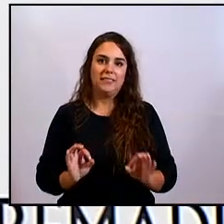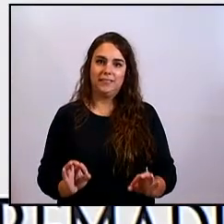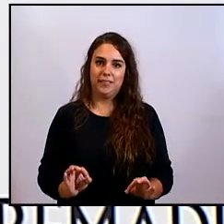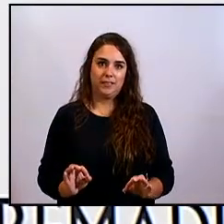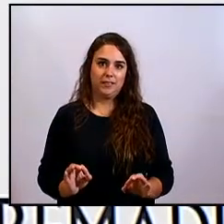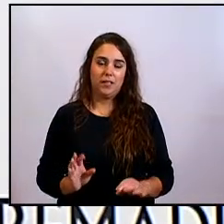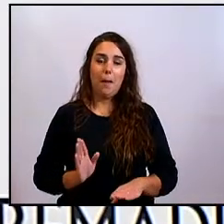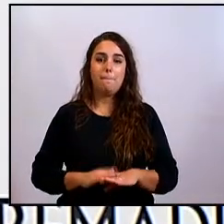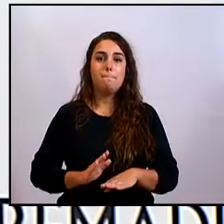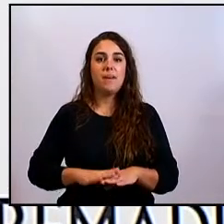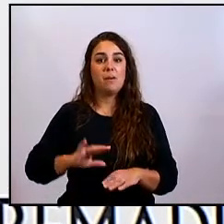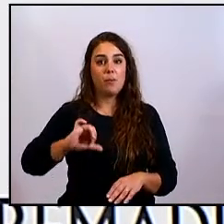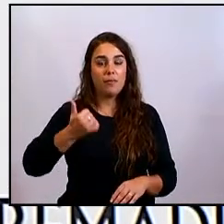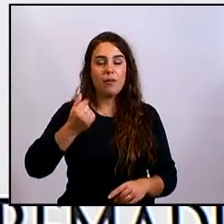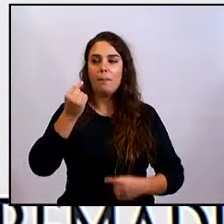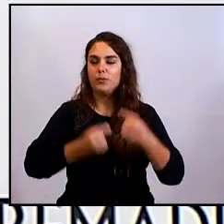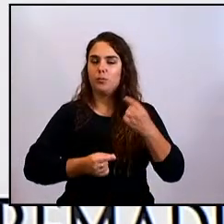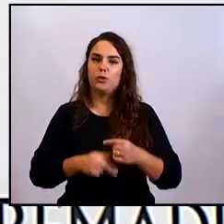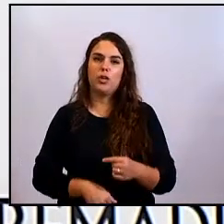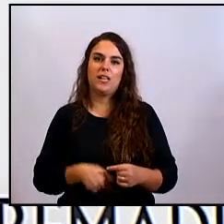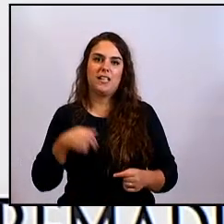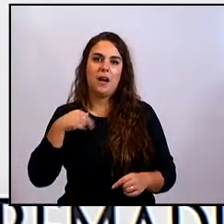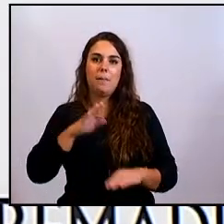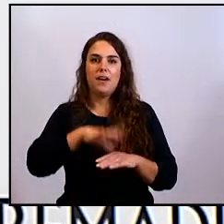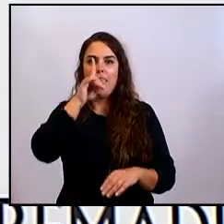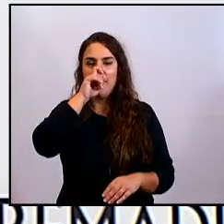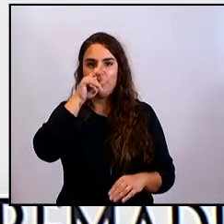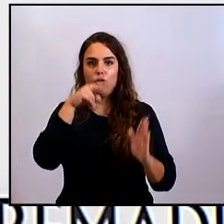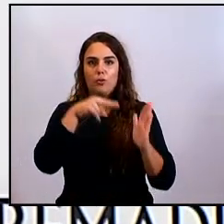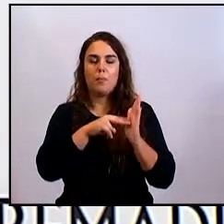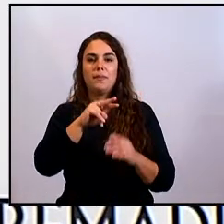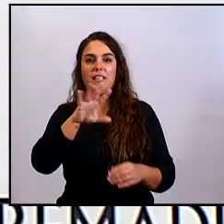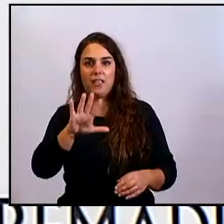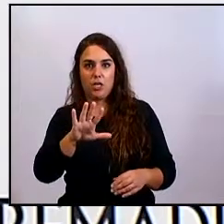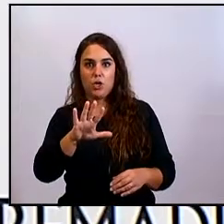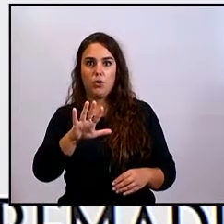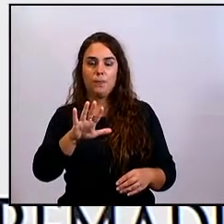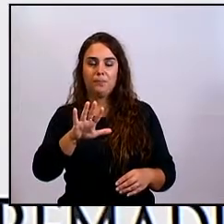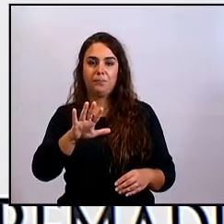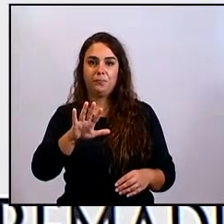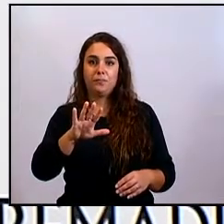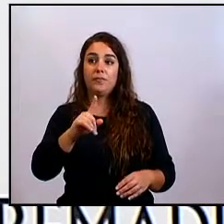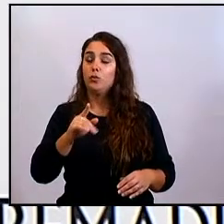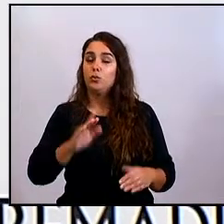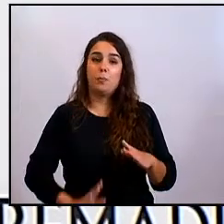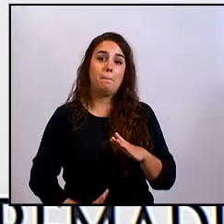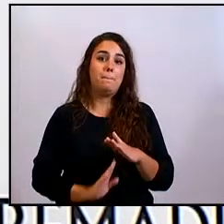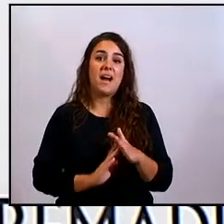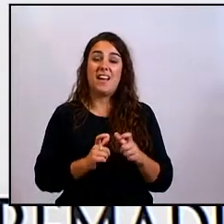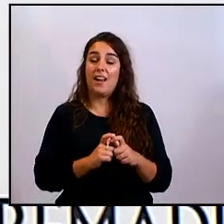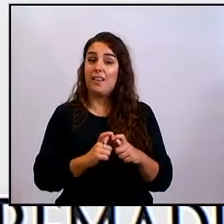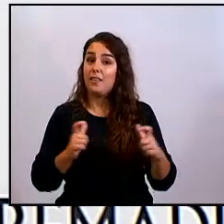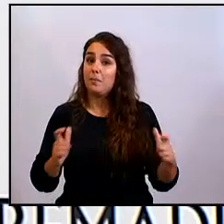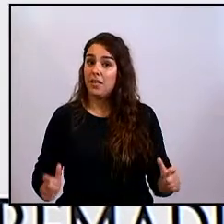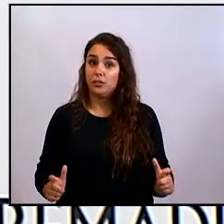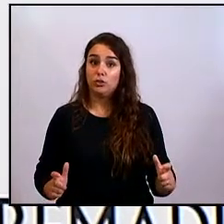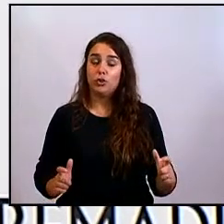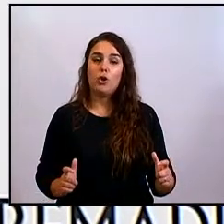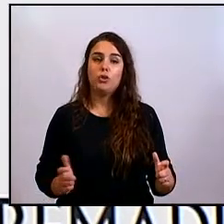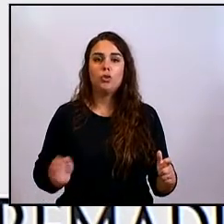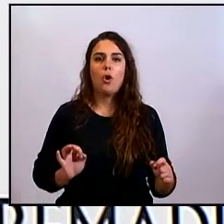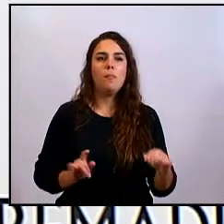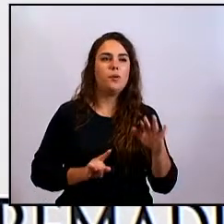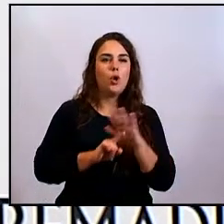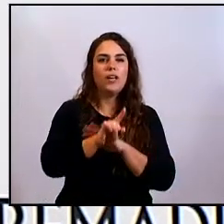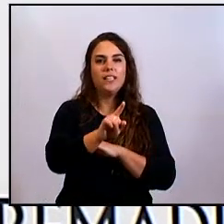la aprobación de los presupuestos generales para el año 2025, que permitan que no se frene el crecimiento y la inercia del progreso